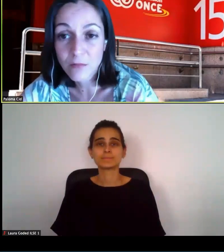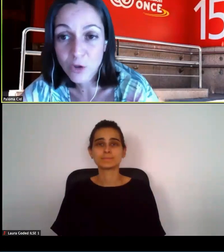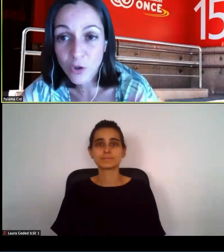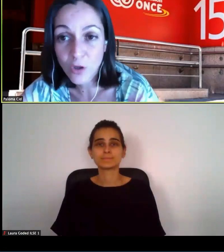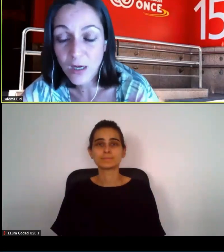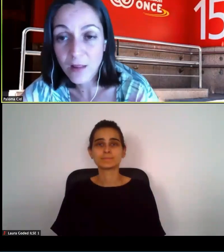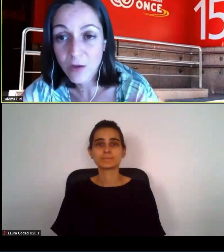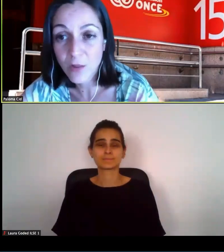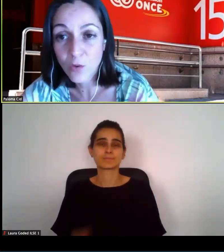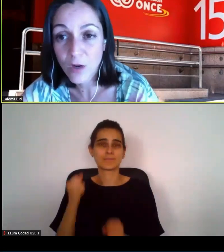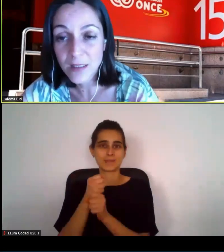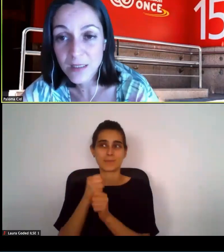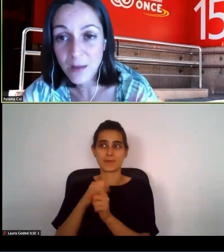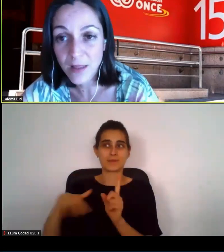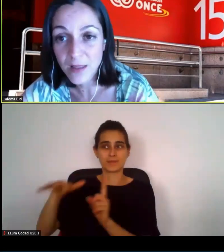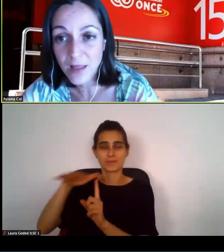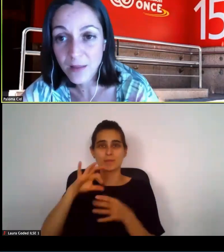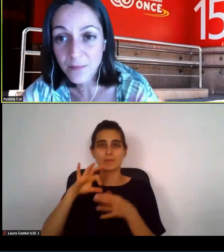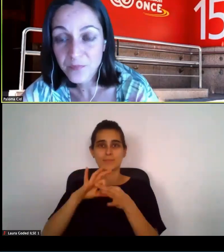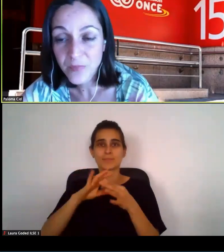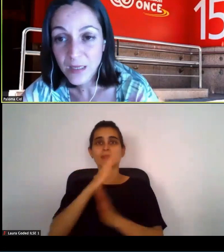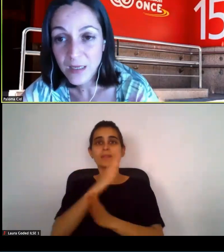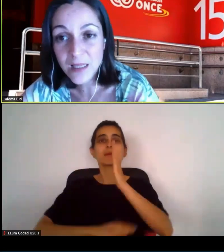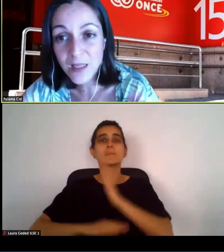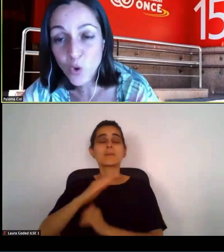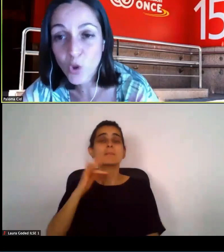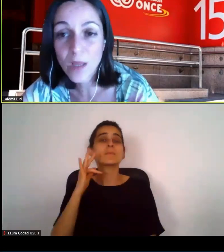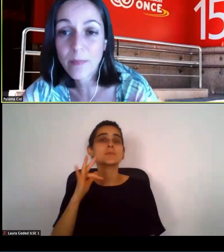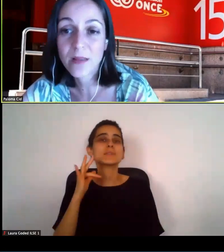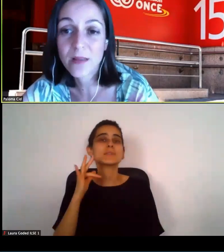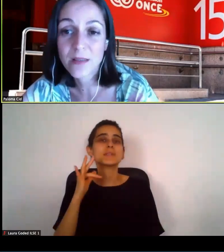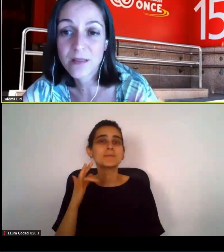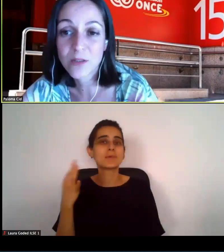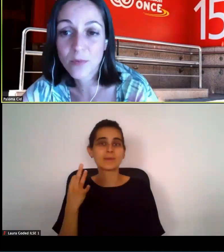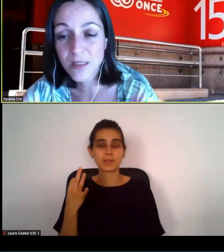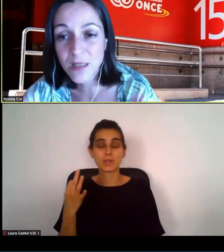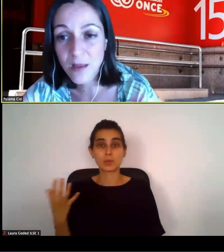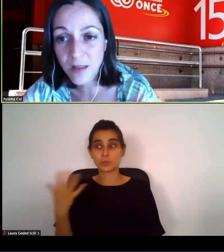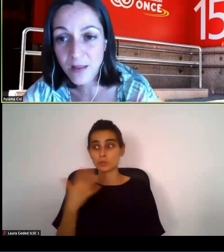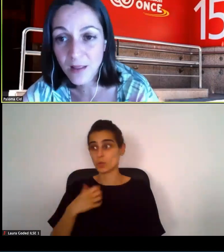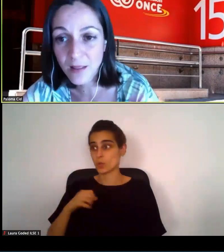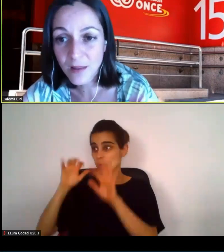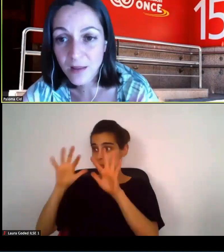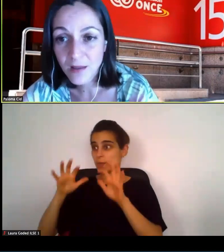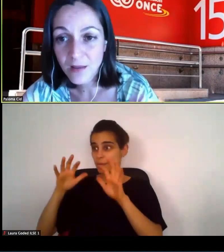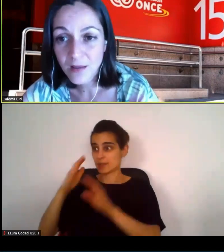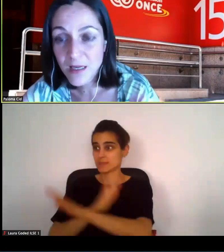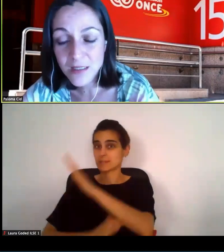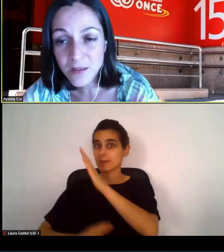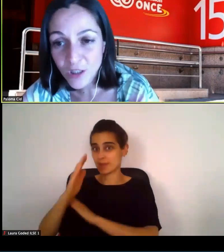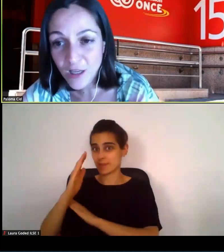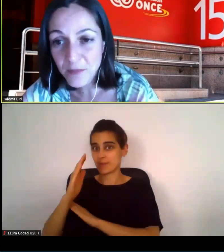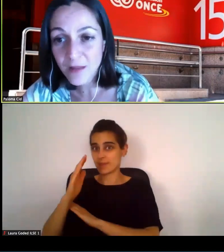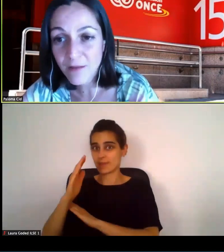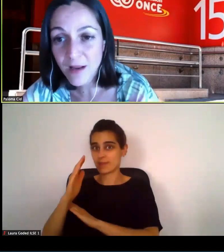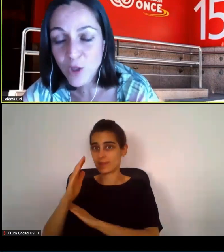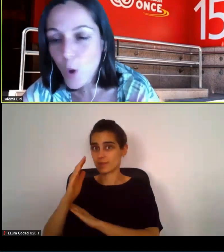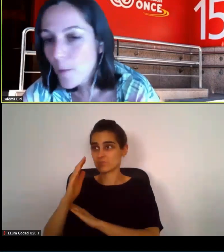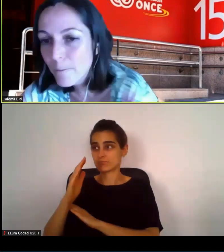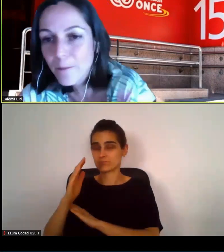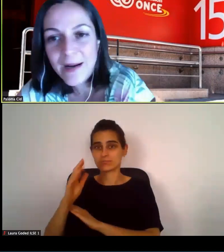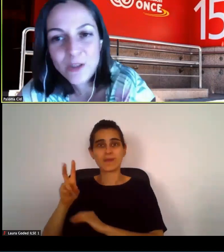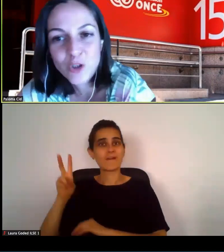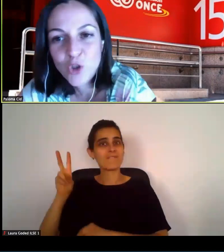un entorno relacionado con la discapacidad es que todo lo que aprendes sobre discapacidad es totalmente